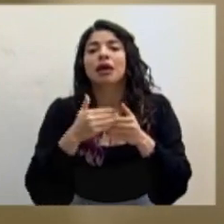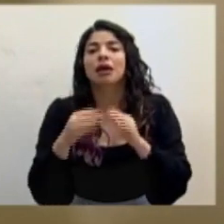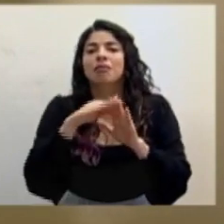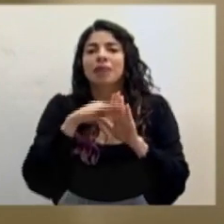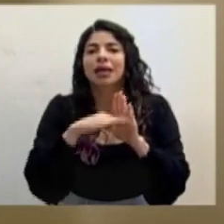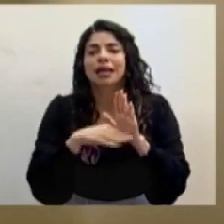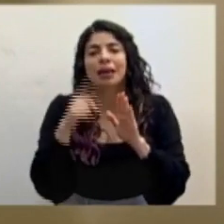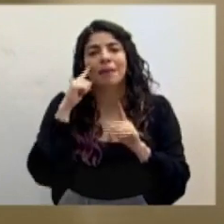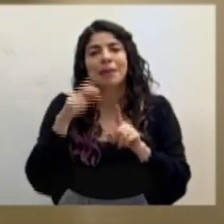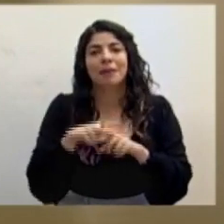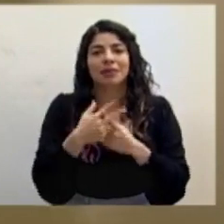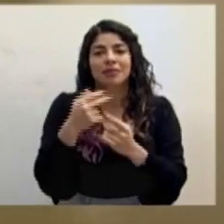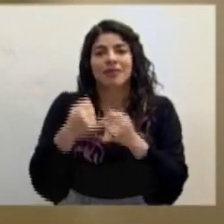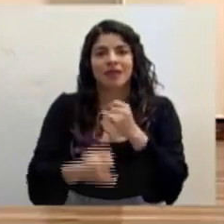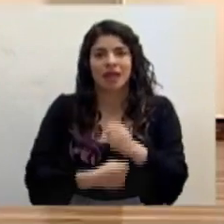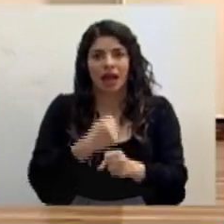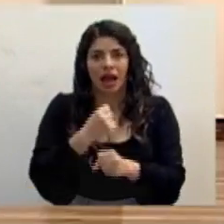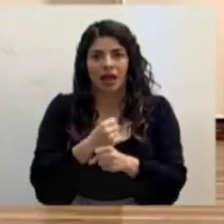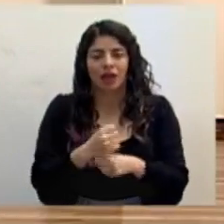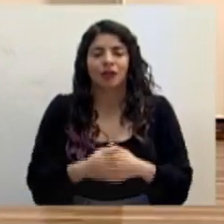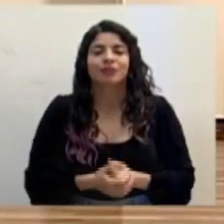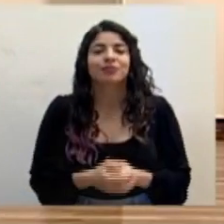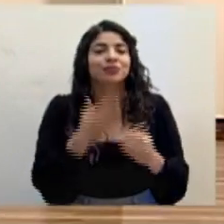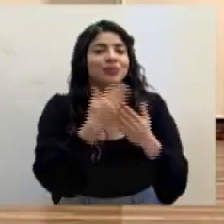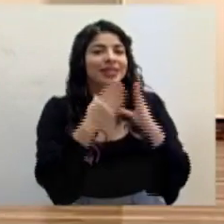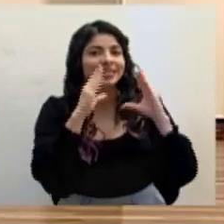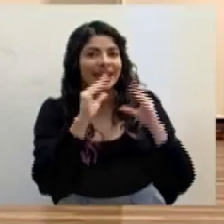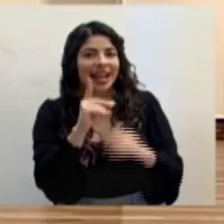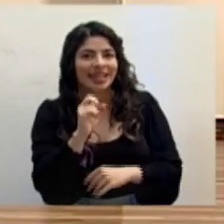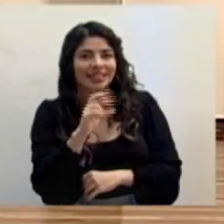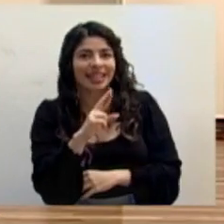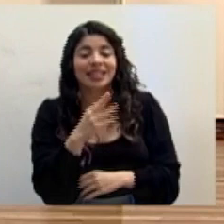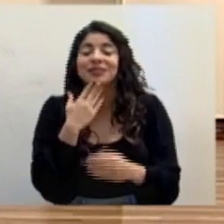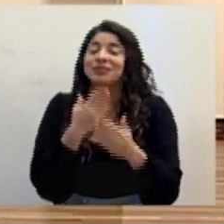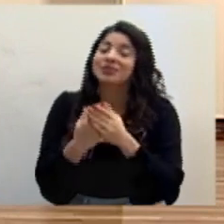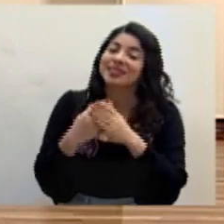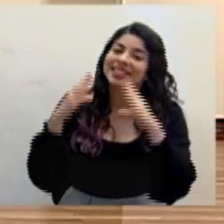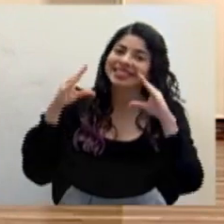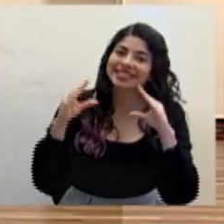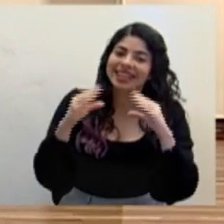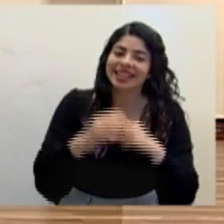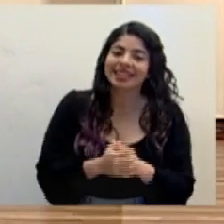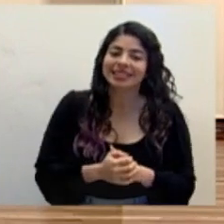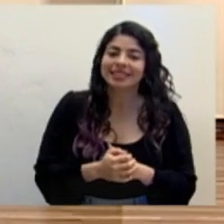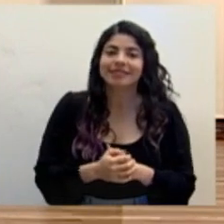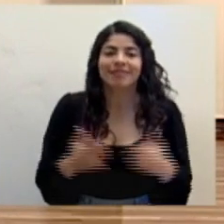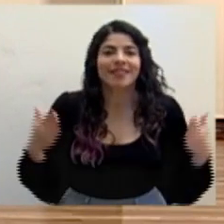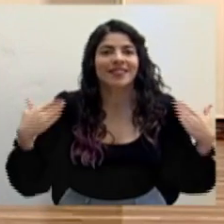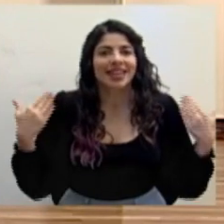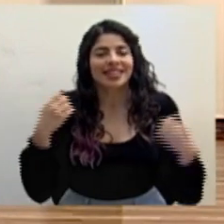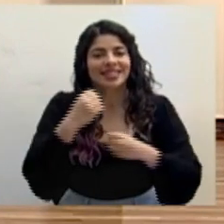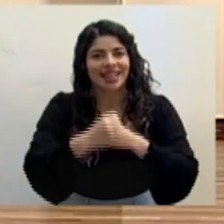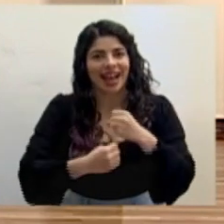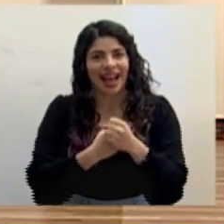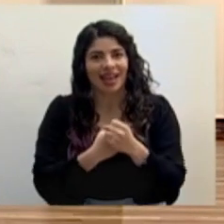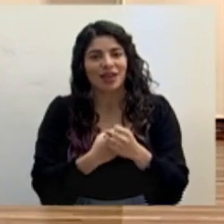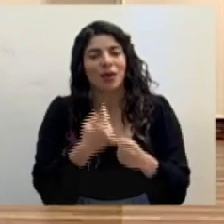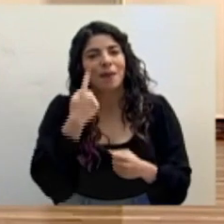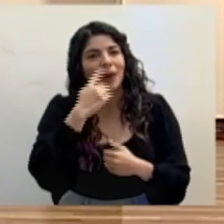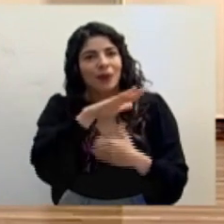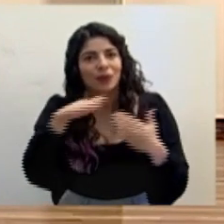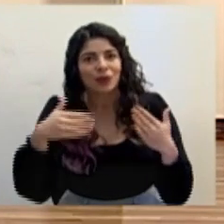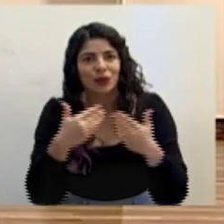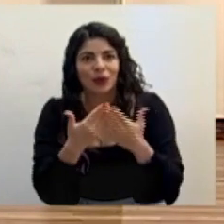año. Muy buenas tardes, don Alexander. Muy buenas tardes. Un feliz año para todas las personas que